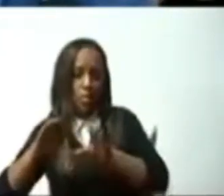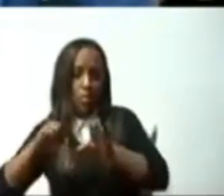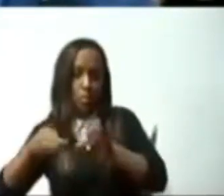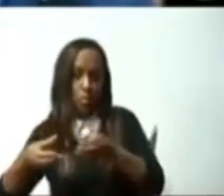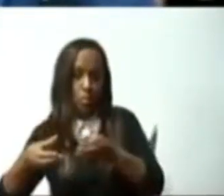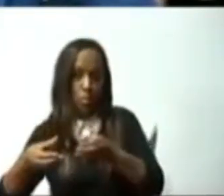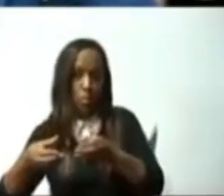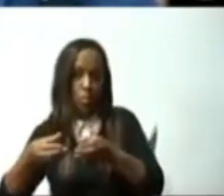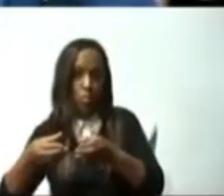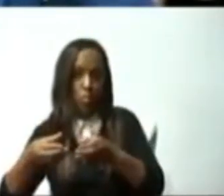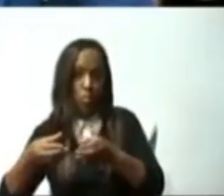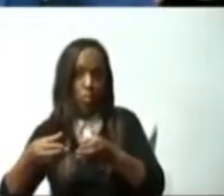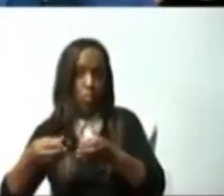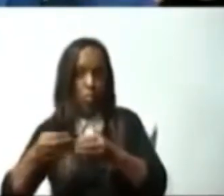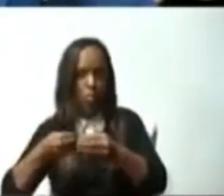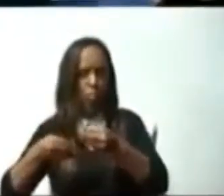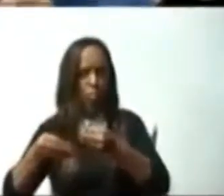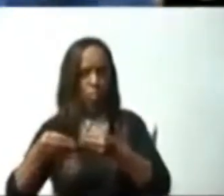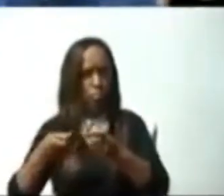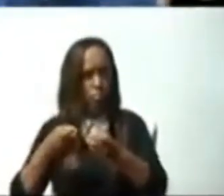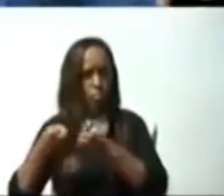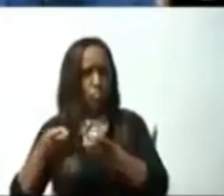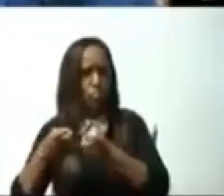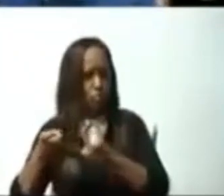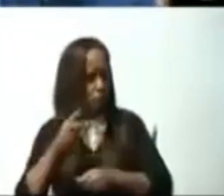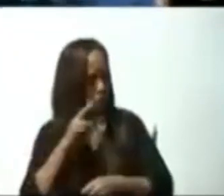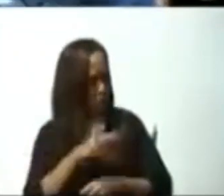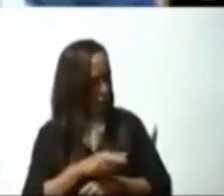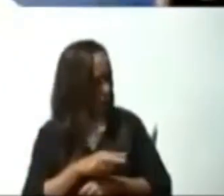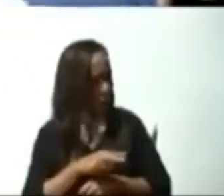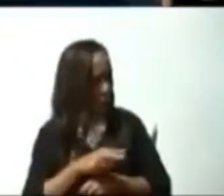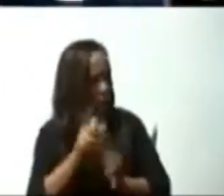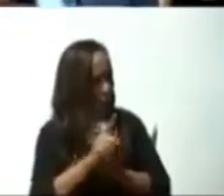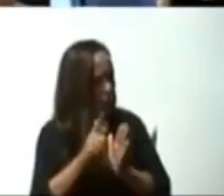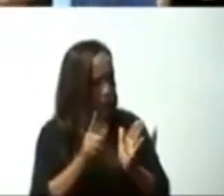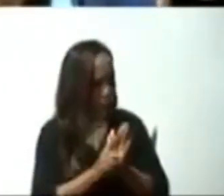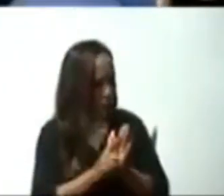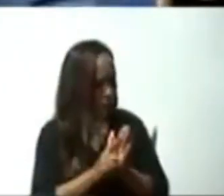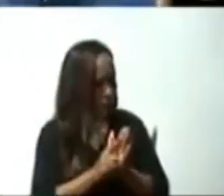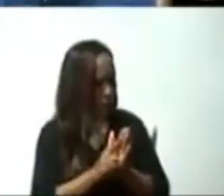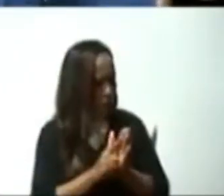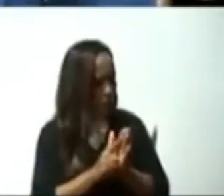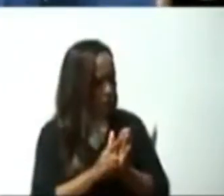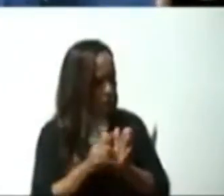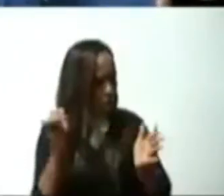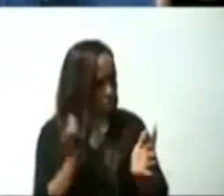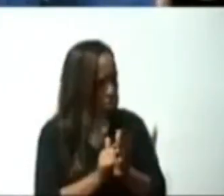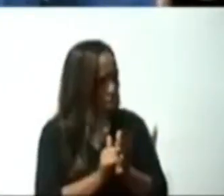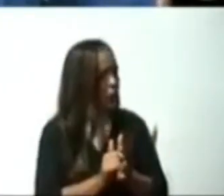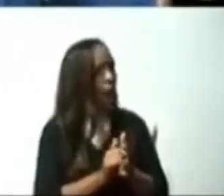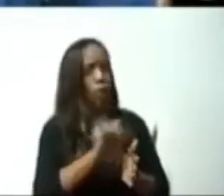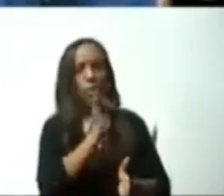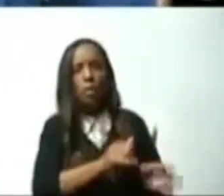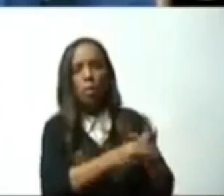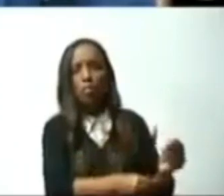someta y hasta la disuelva si no completan el dinero que le fueron sustraídos a los trabajadores.